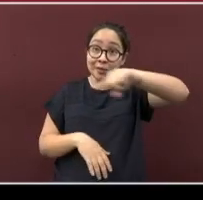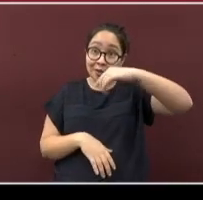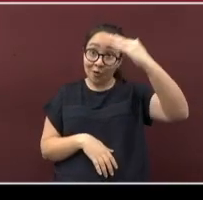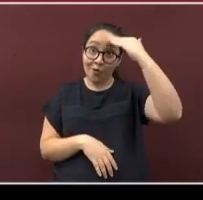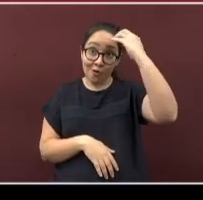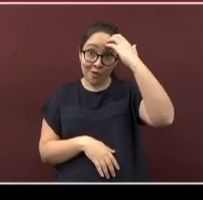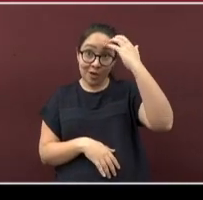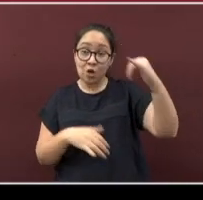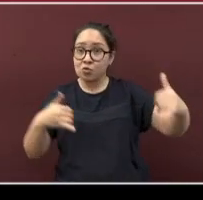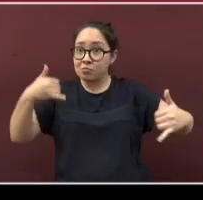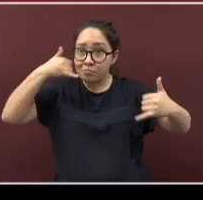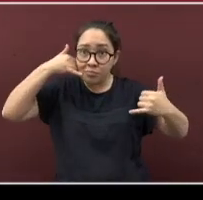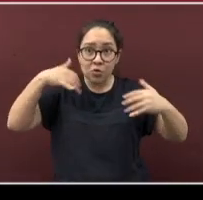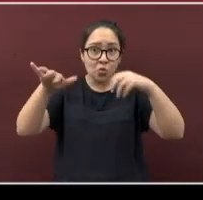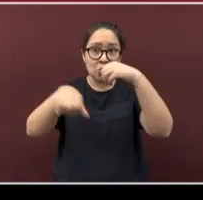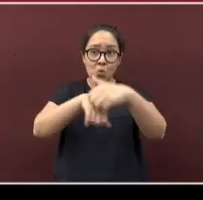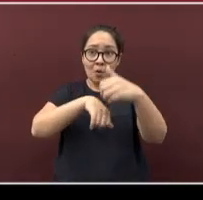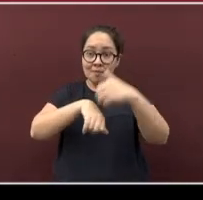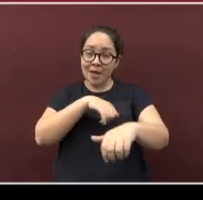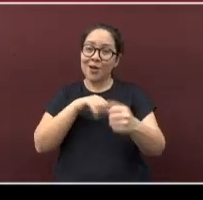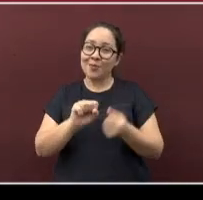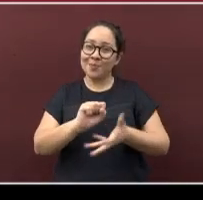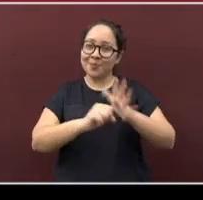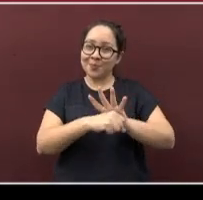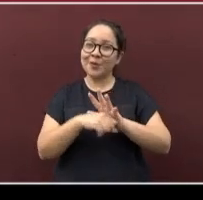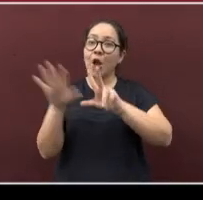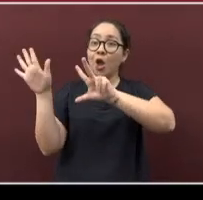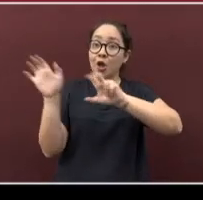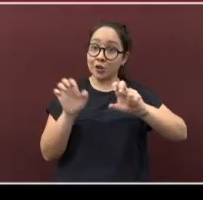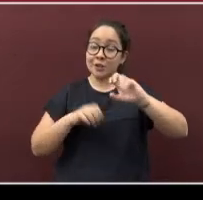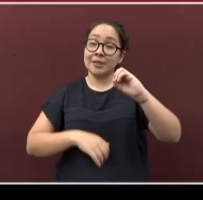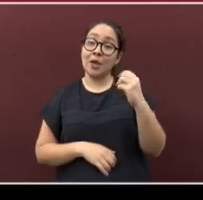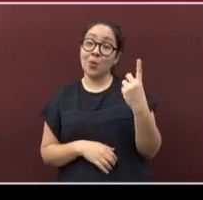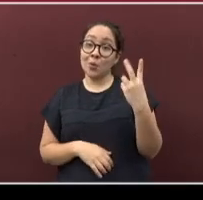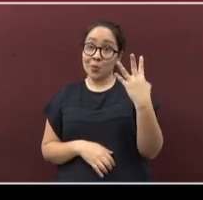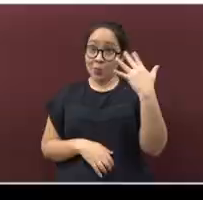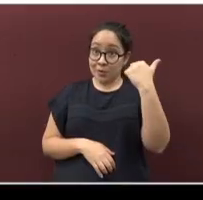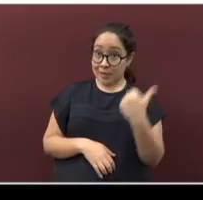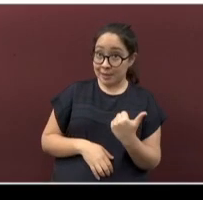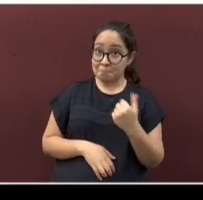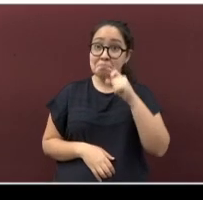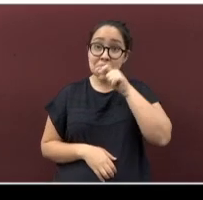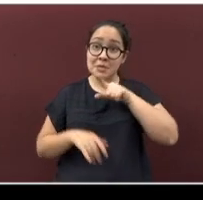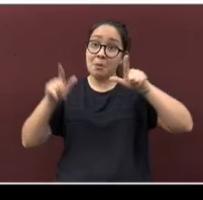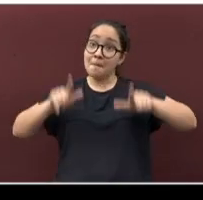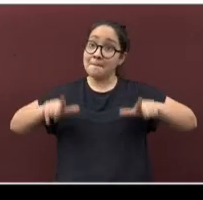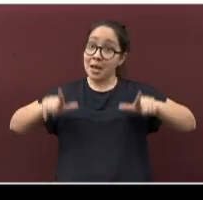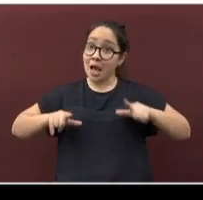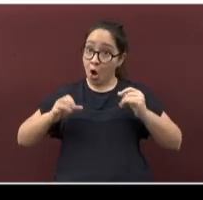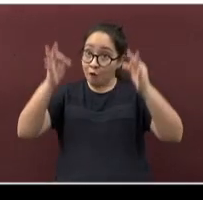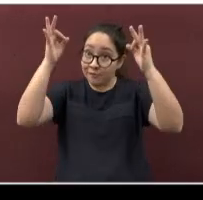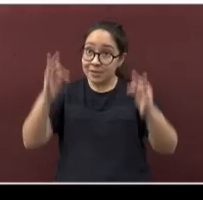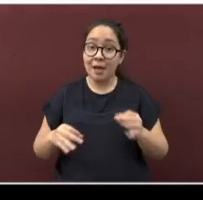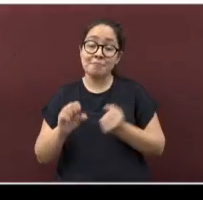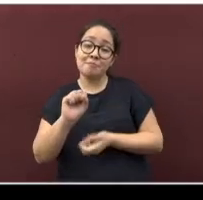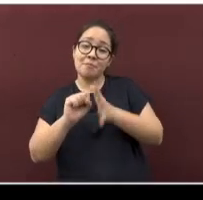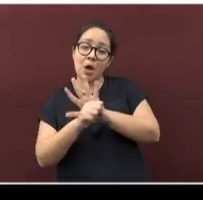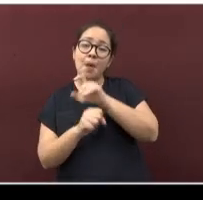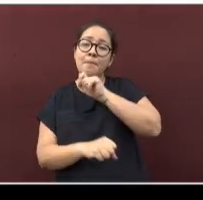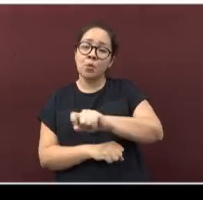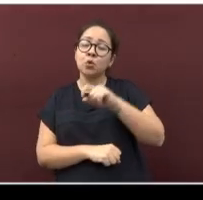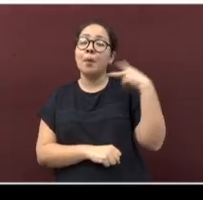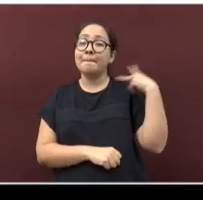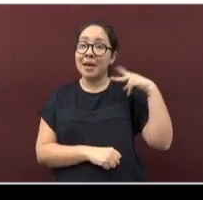es el 800 0 1 2 3 y la página oficial coronavirus punto